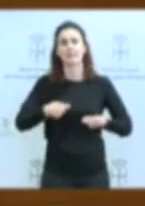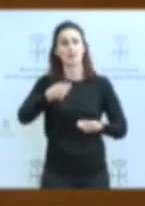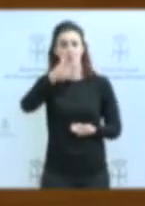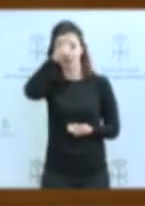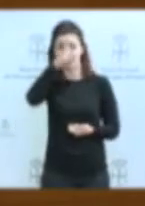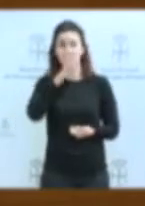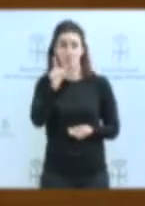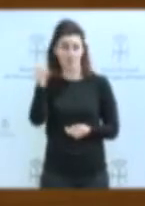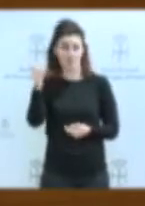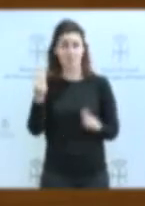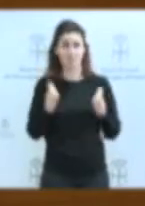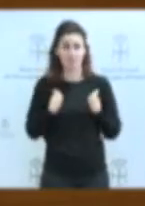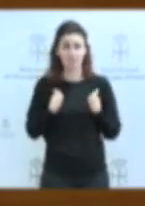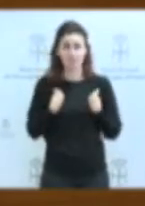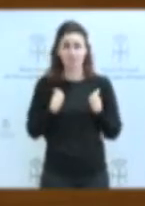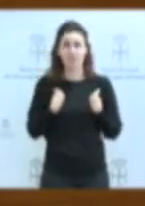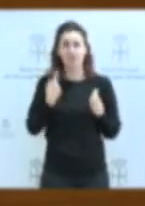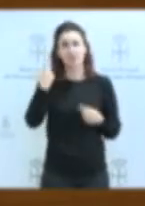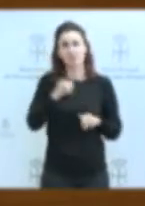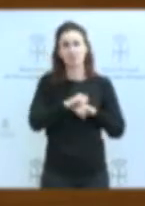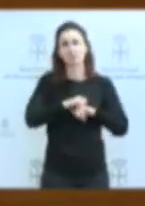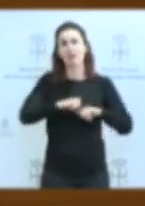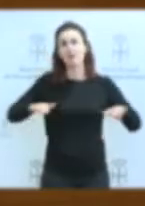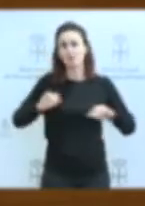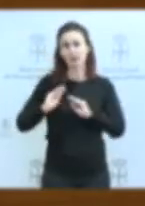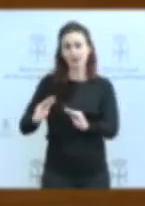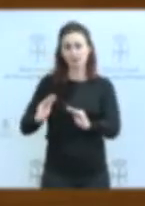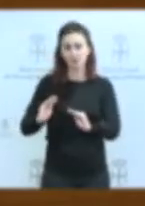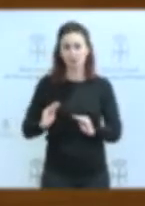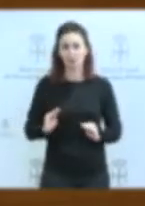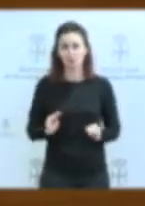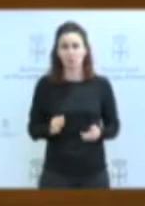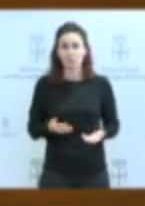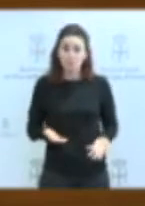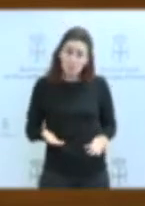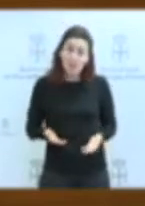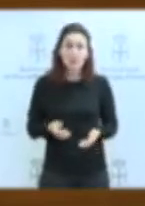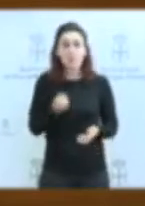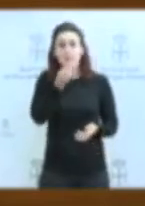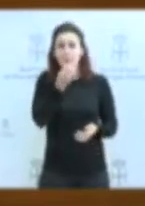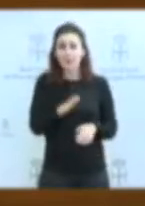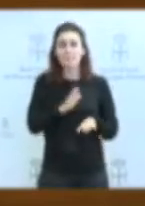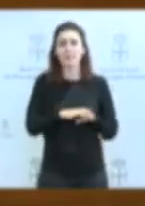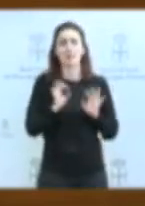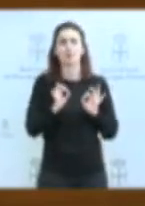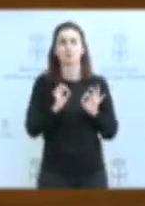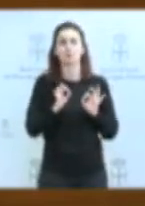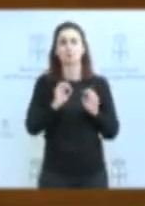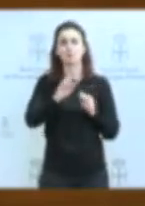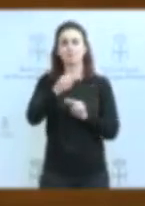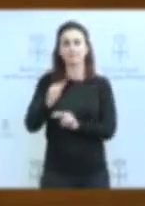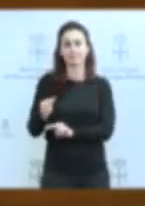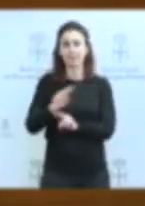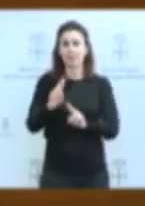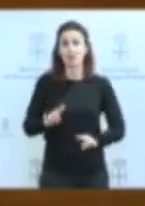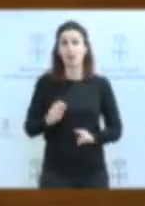de Frankfurt es un buen aeropuerto para conexiones internacionales, sobre todo con el mercado asiático, algo que, por cierto, recordó el otro día